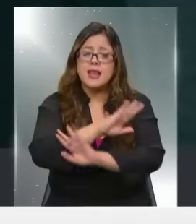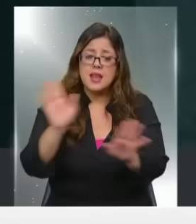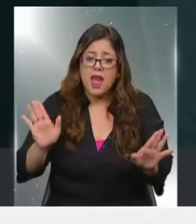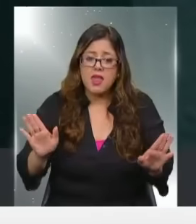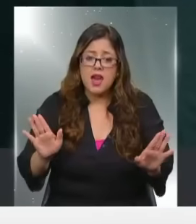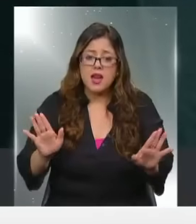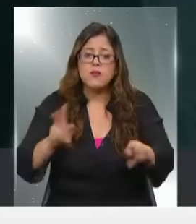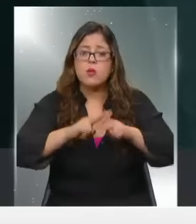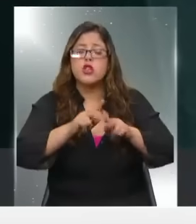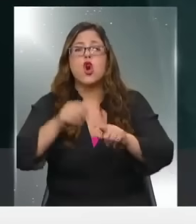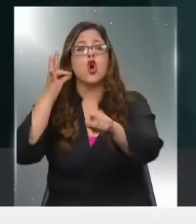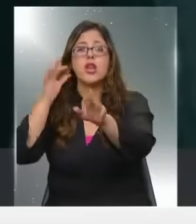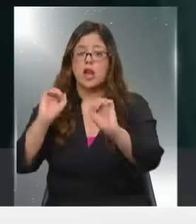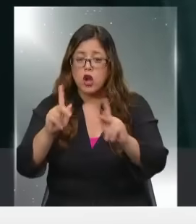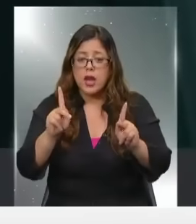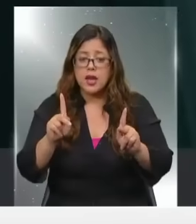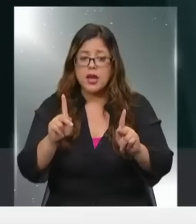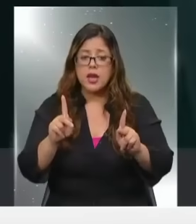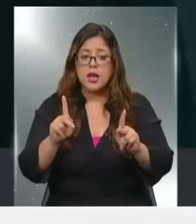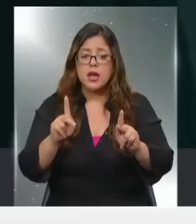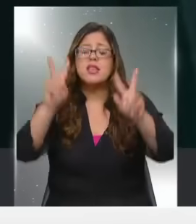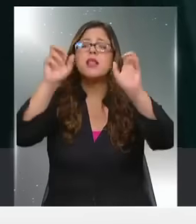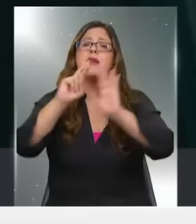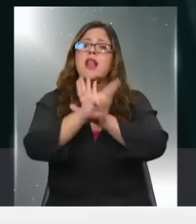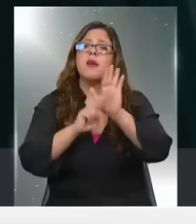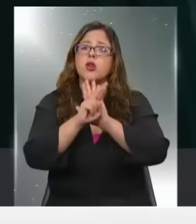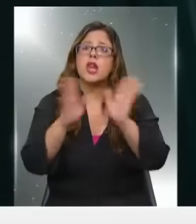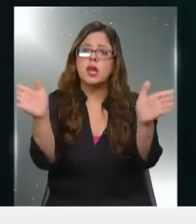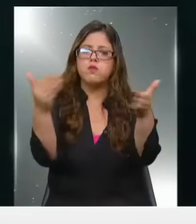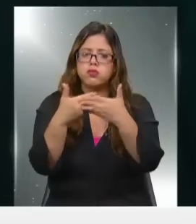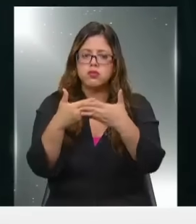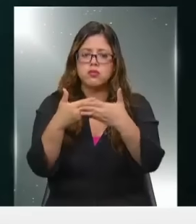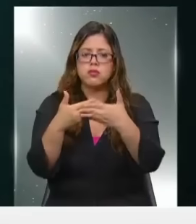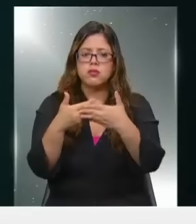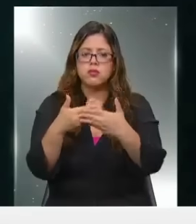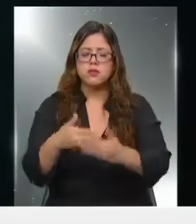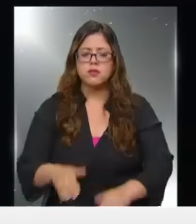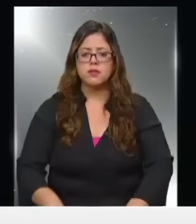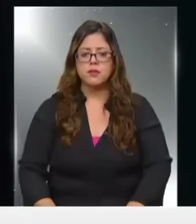tratando de solucionar con ella. ¿Okay? ¿Y sobre el reportaje?